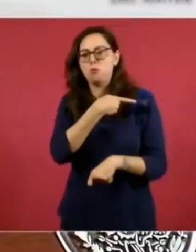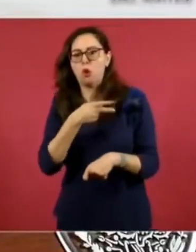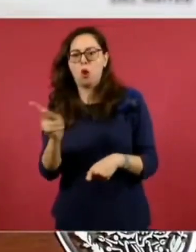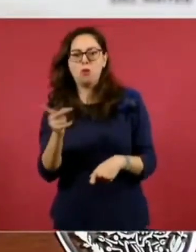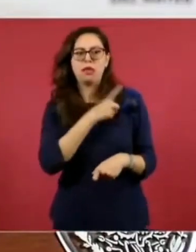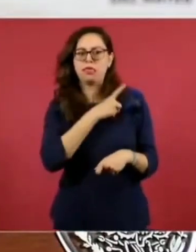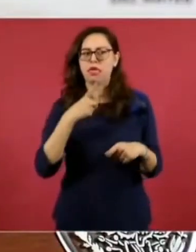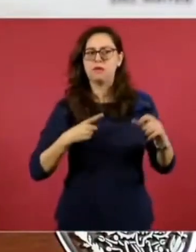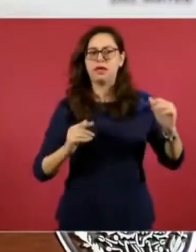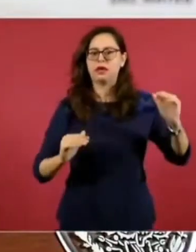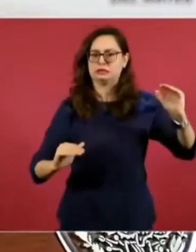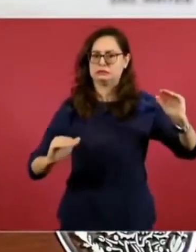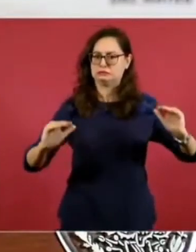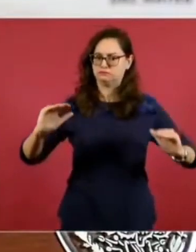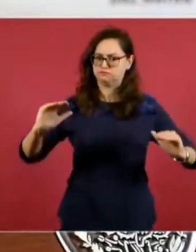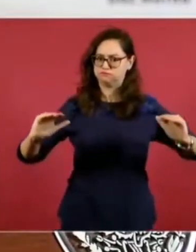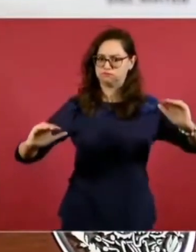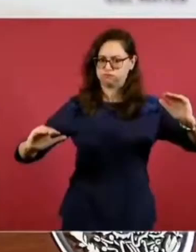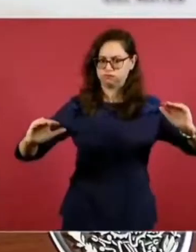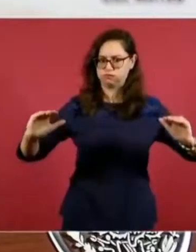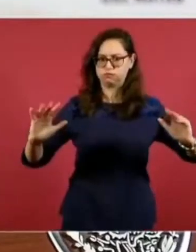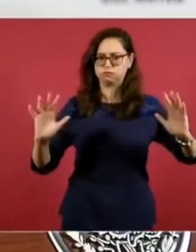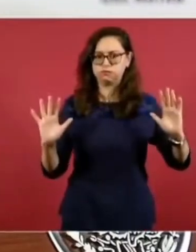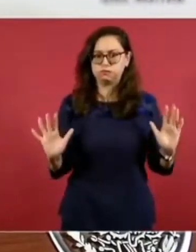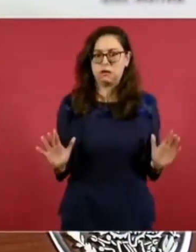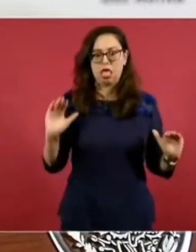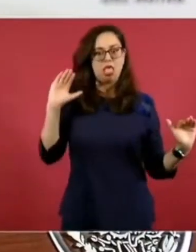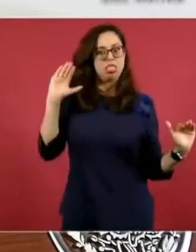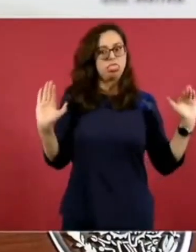que se moderara la desigualdad.